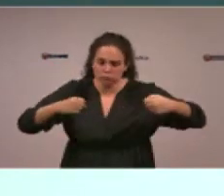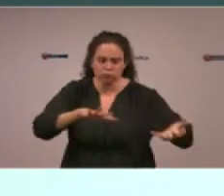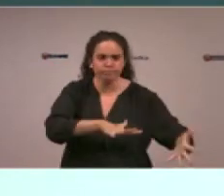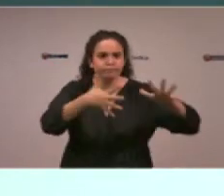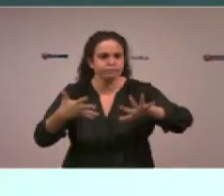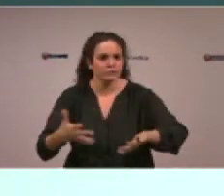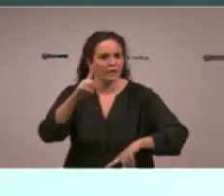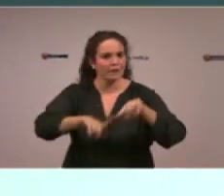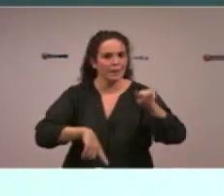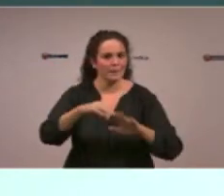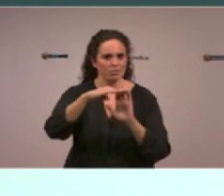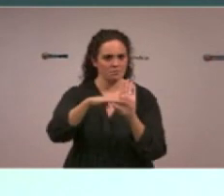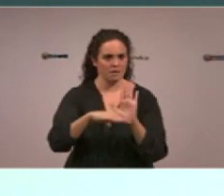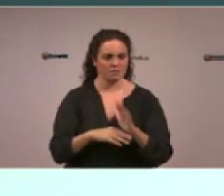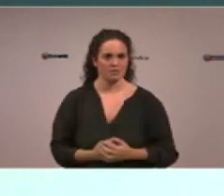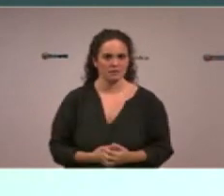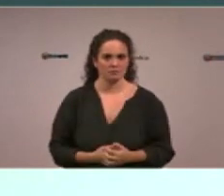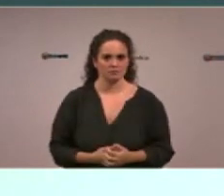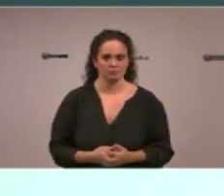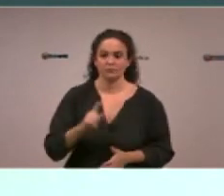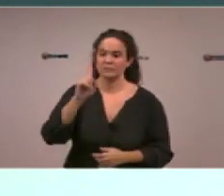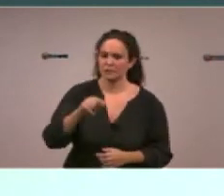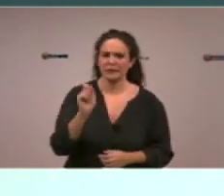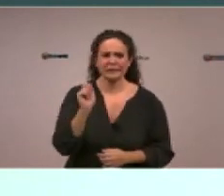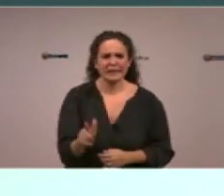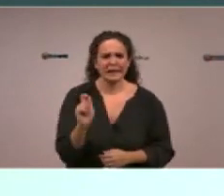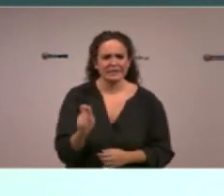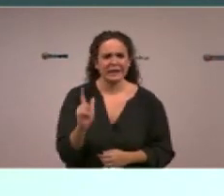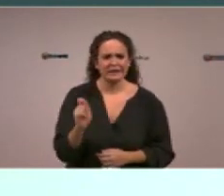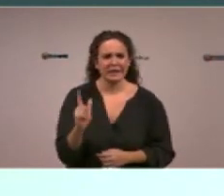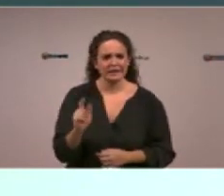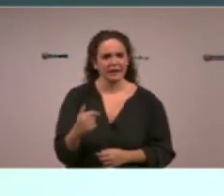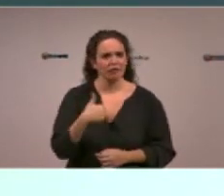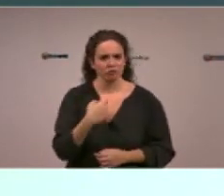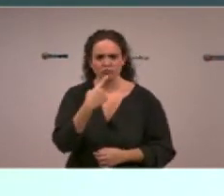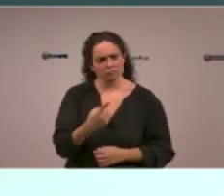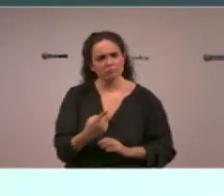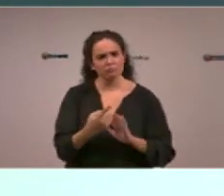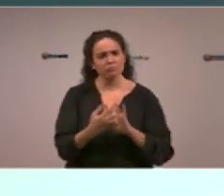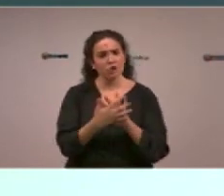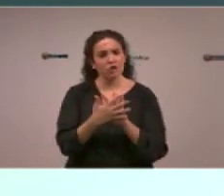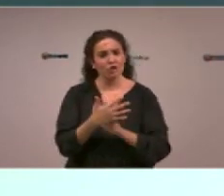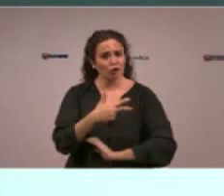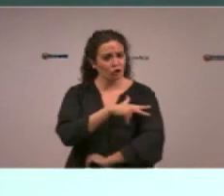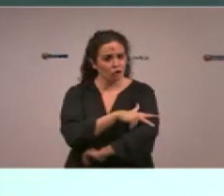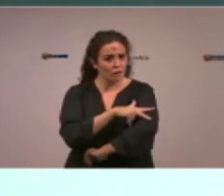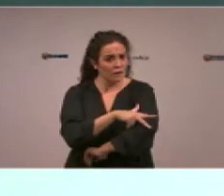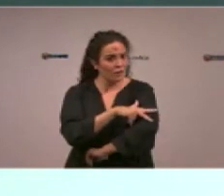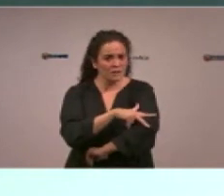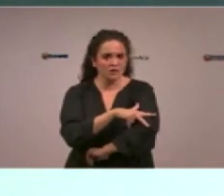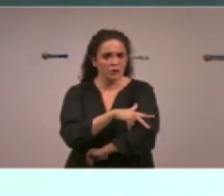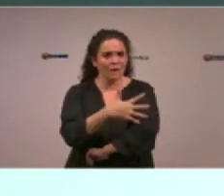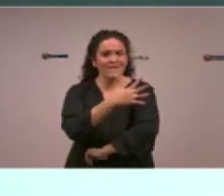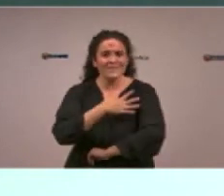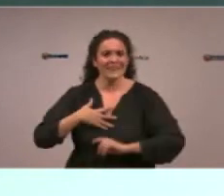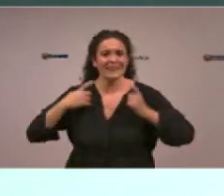momento. Y a partir de ahí creo que también de forma reiterada les he mostrado la voluntad del Gobierno de intentar agotar todas